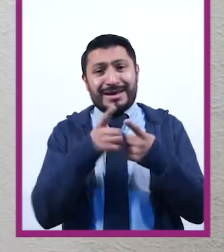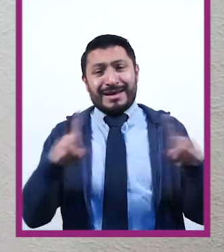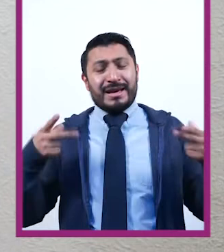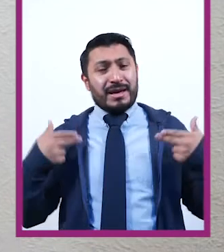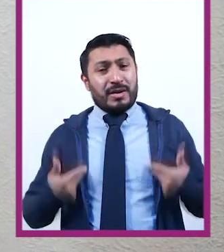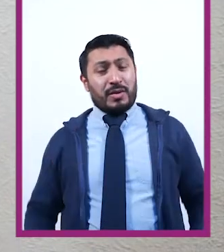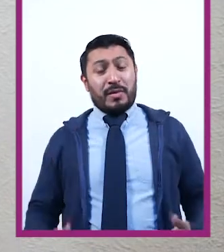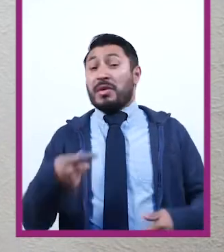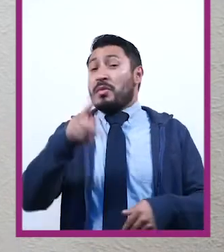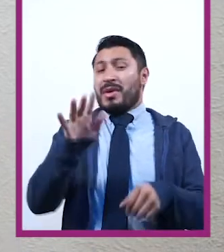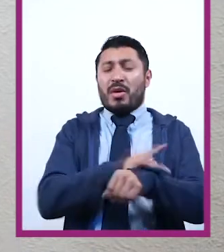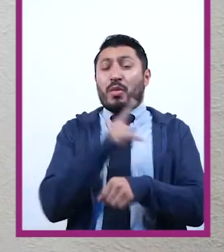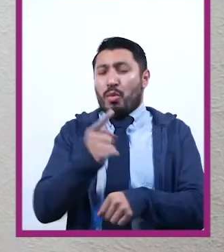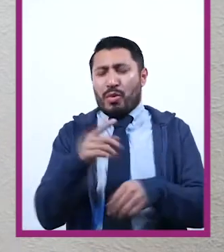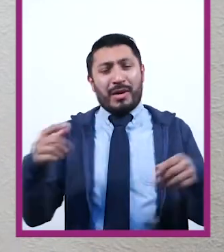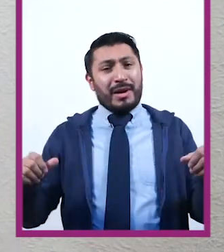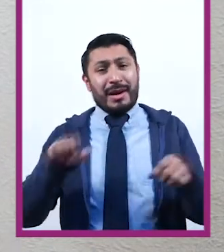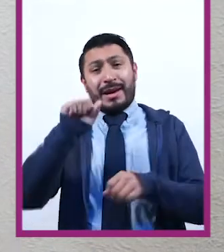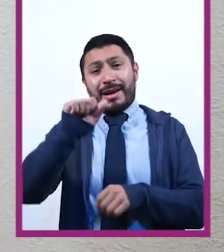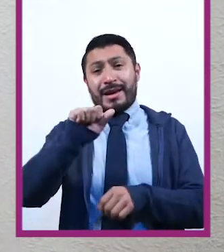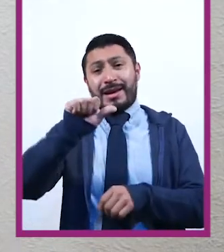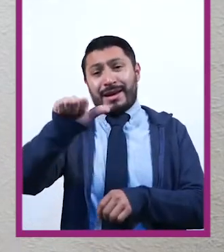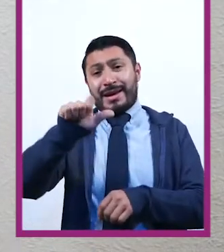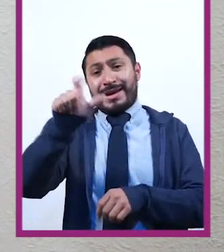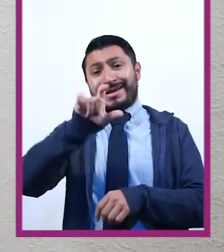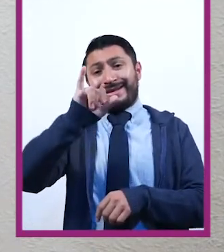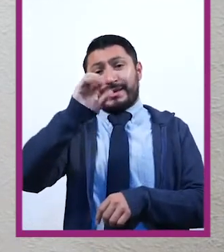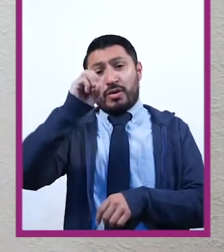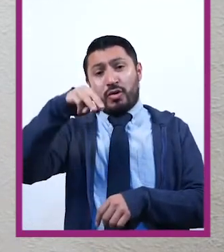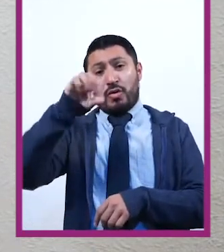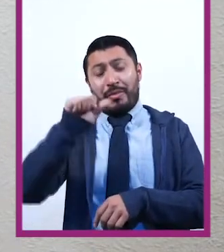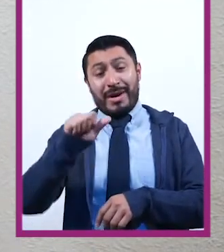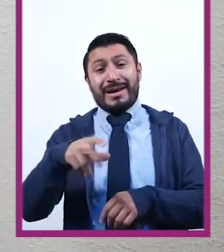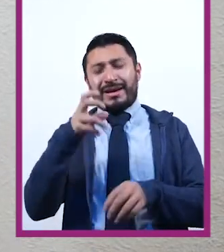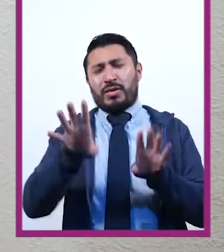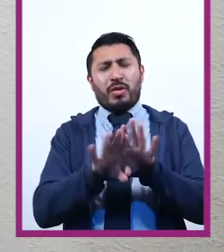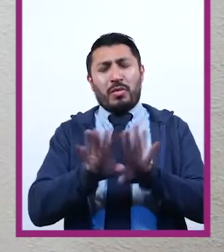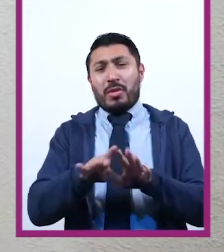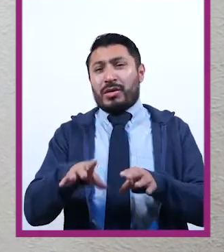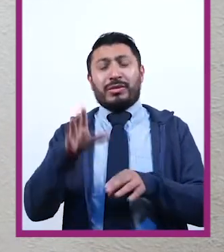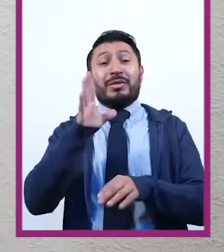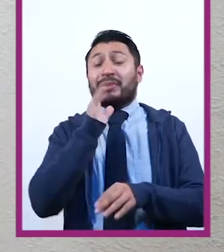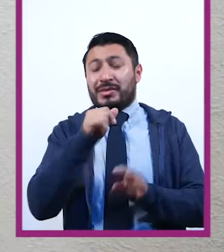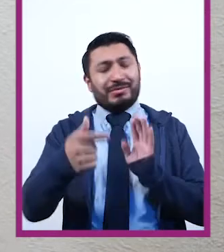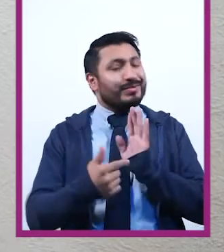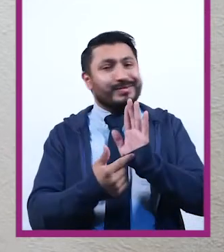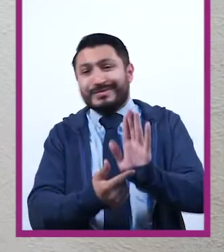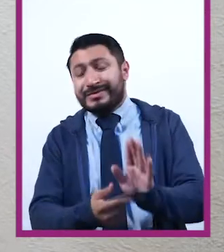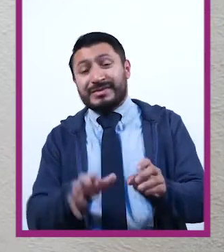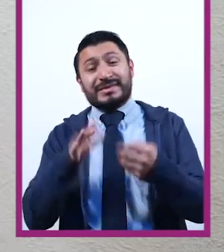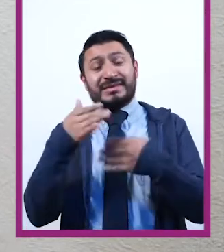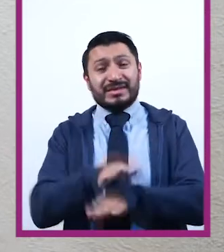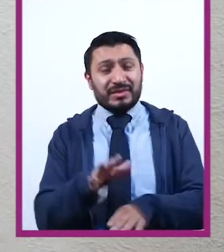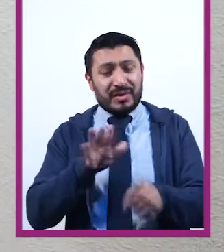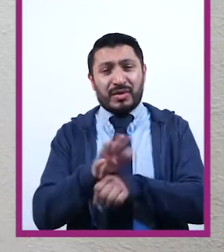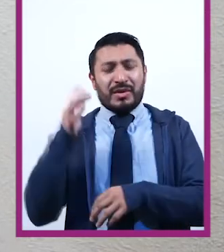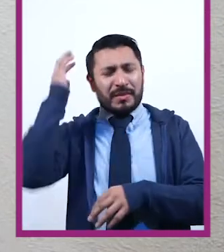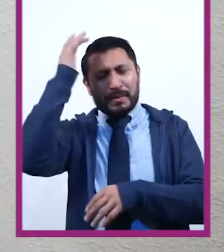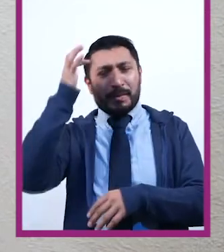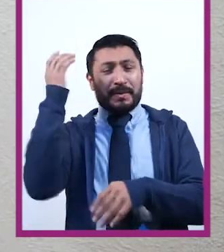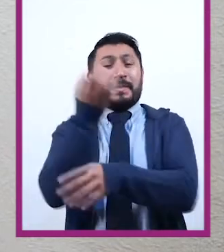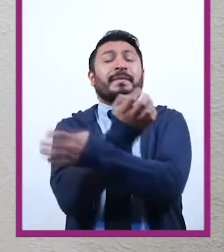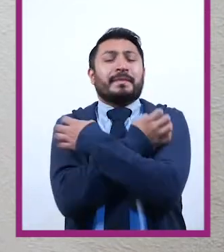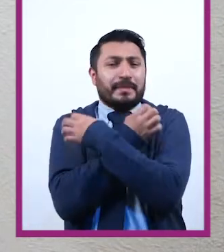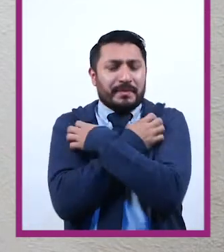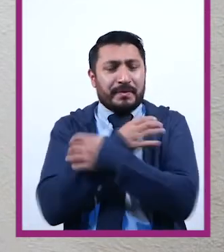axiomas, que a la postre han detonado el desarrollo humano. ¿Pero por qué? Un axioma es uno o más principios indemostrables